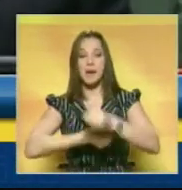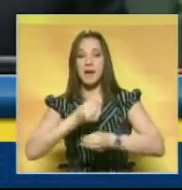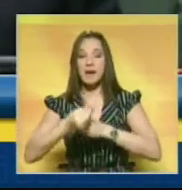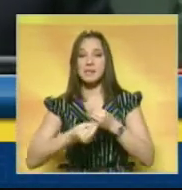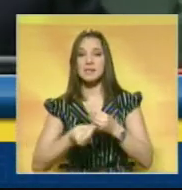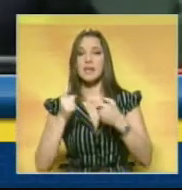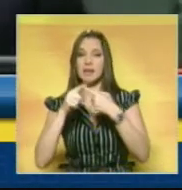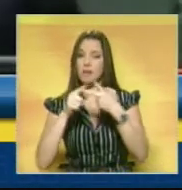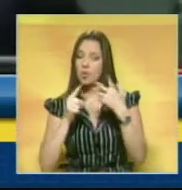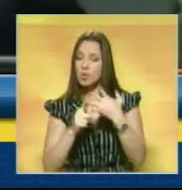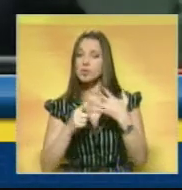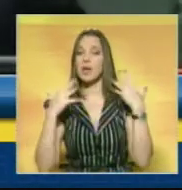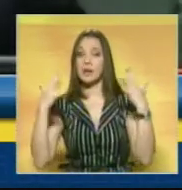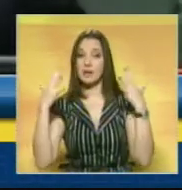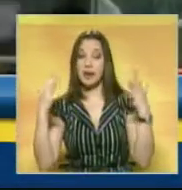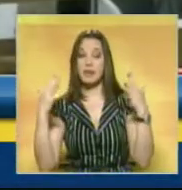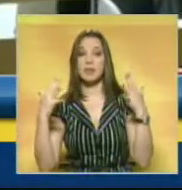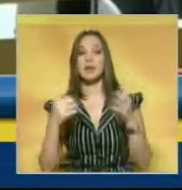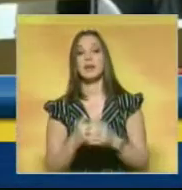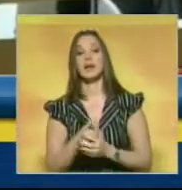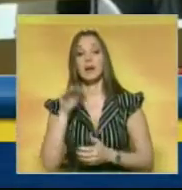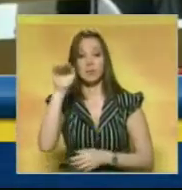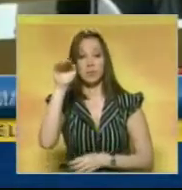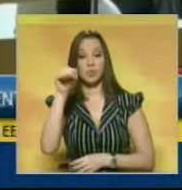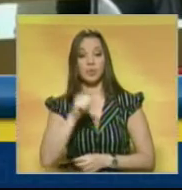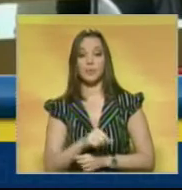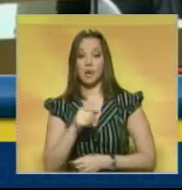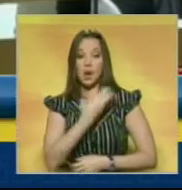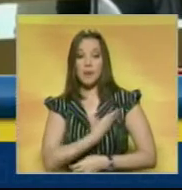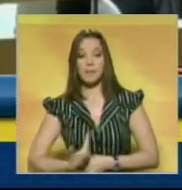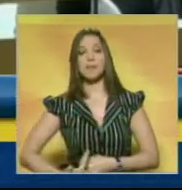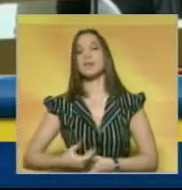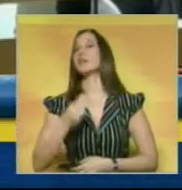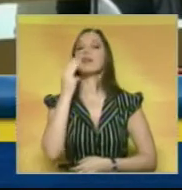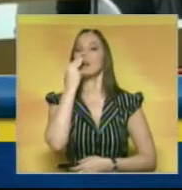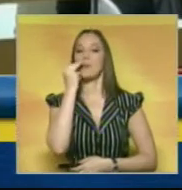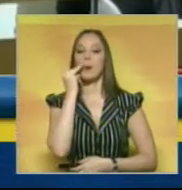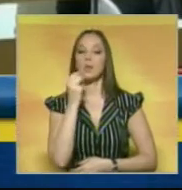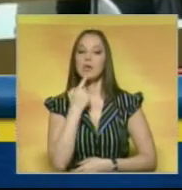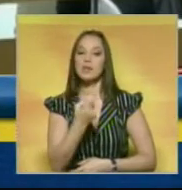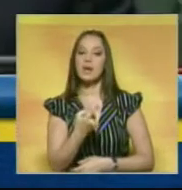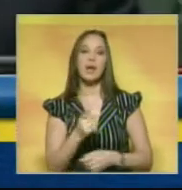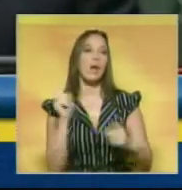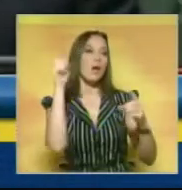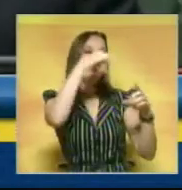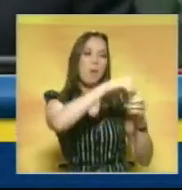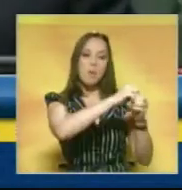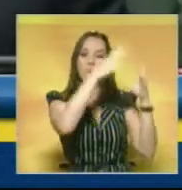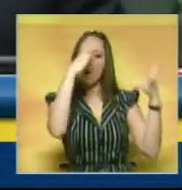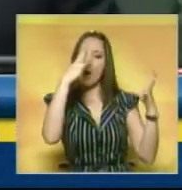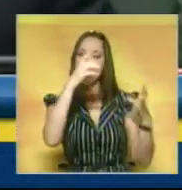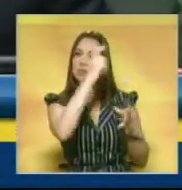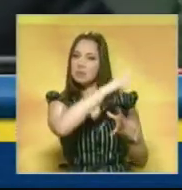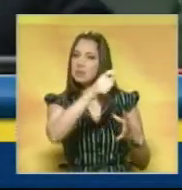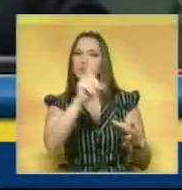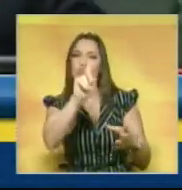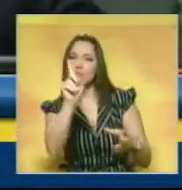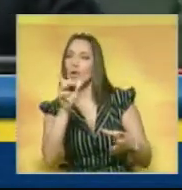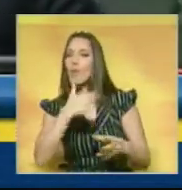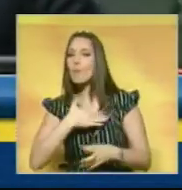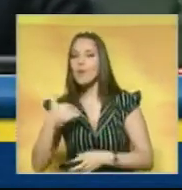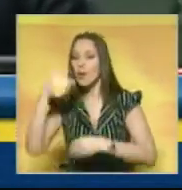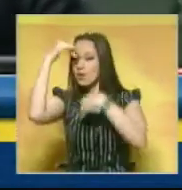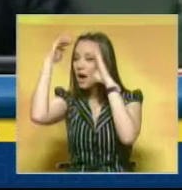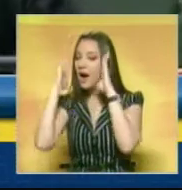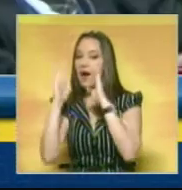causas que nos toca afrontar. Maduro propuso que en vez de bombardear pueblos inocentes, los países del mundo deberían estar